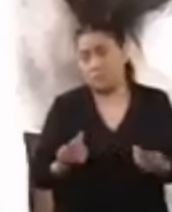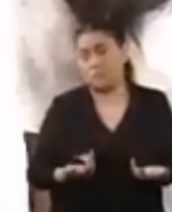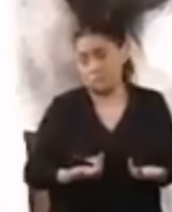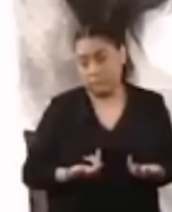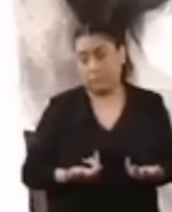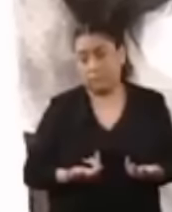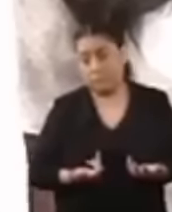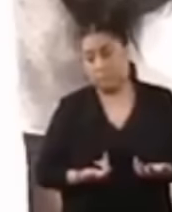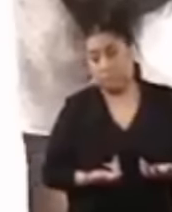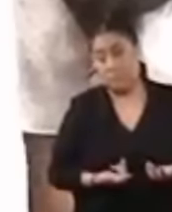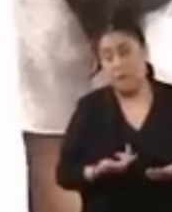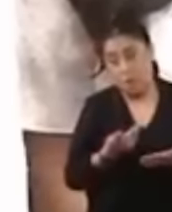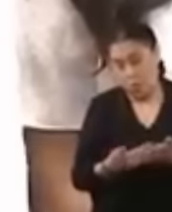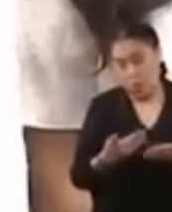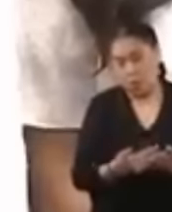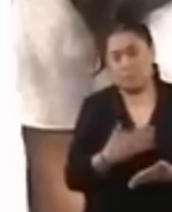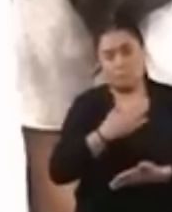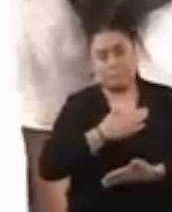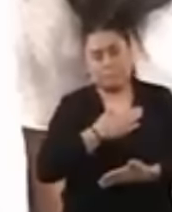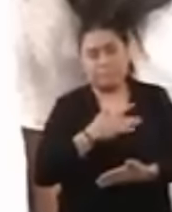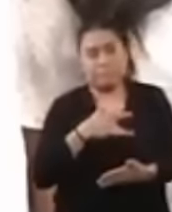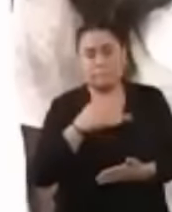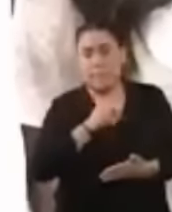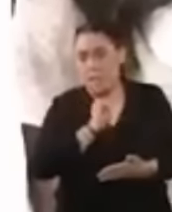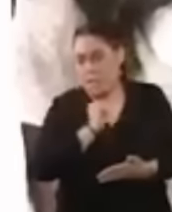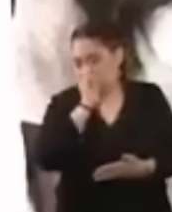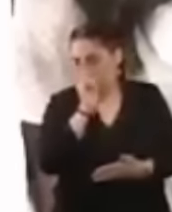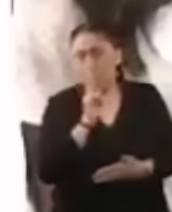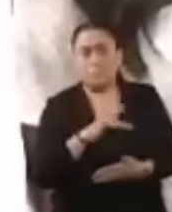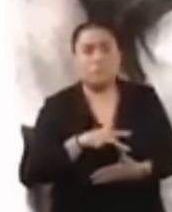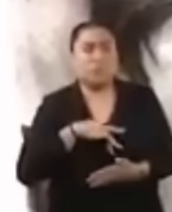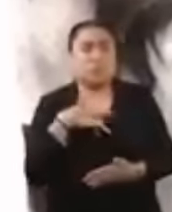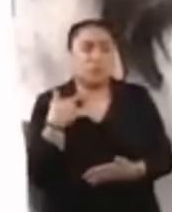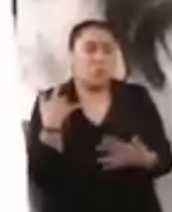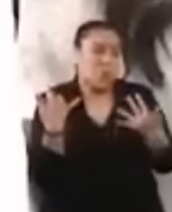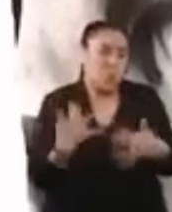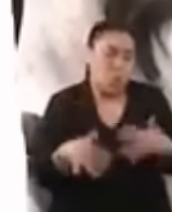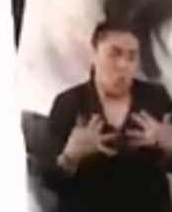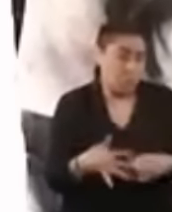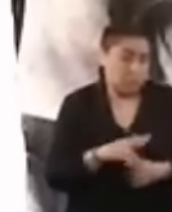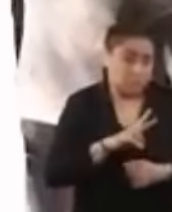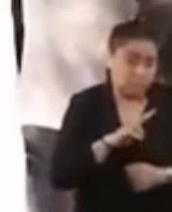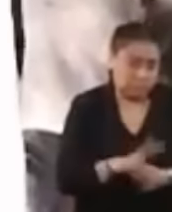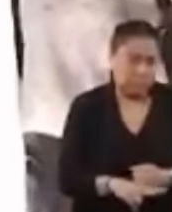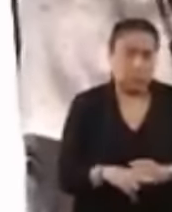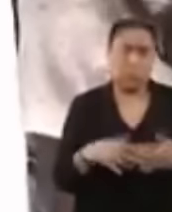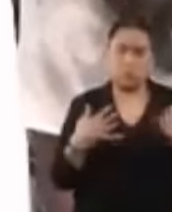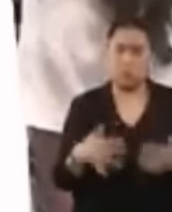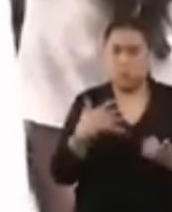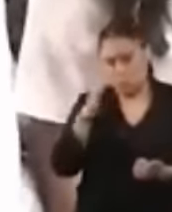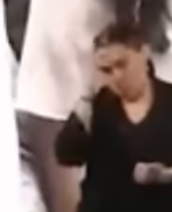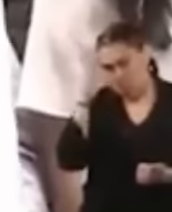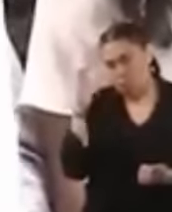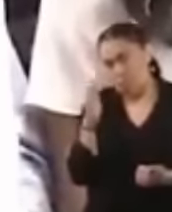con el alma en la mano y con el dolor verdadero, porque acribillaron